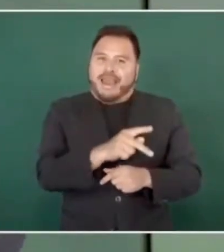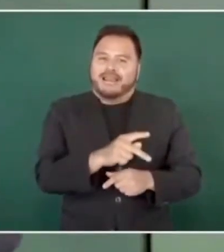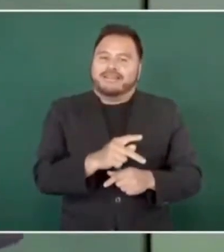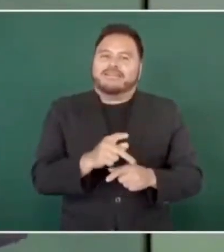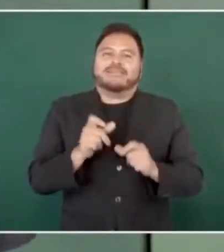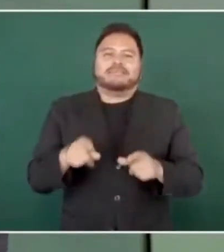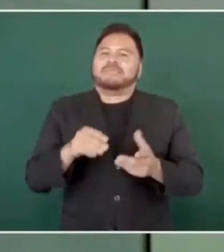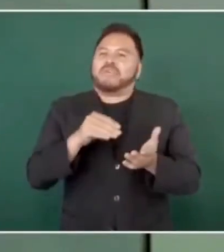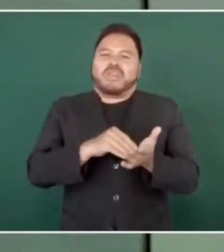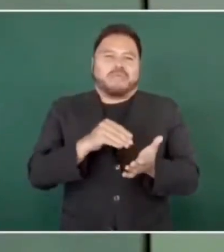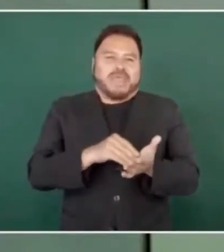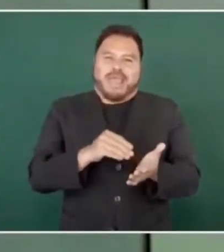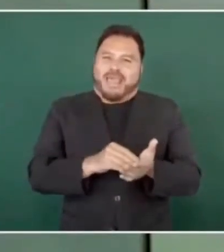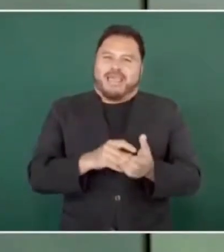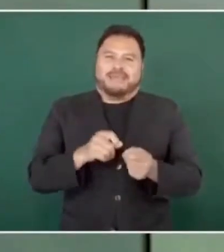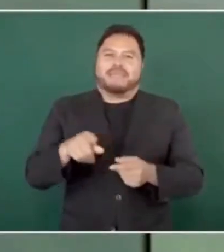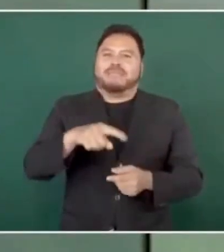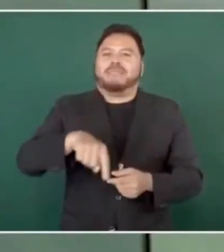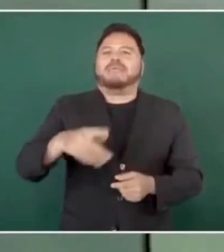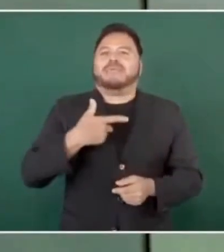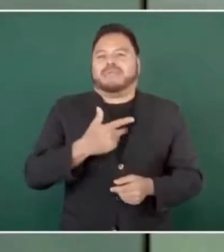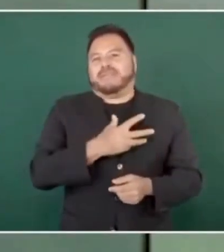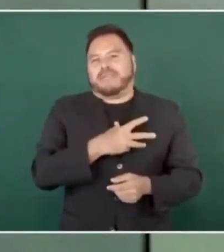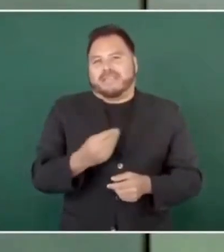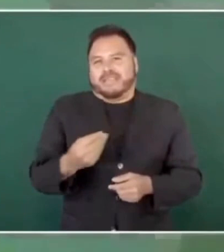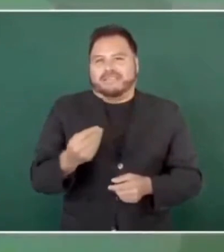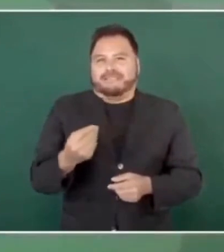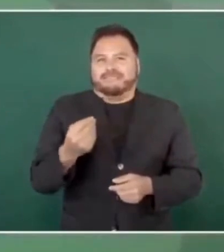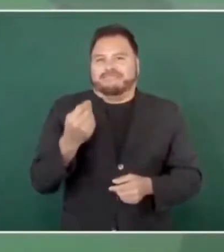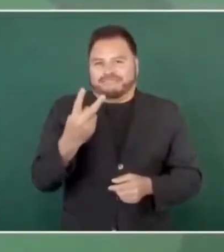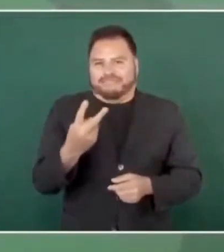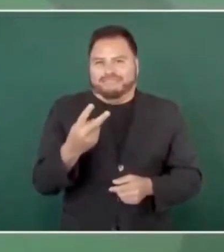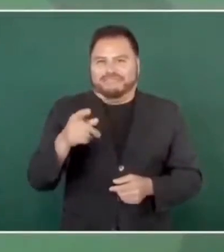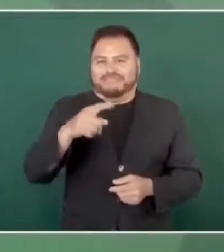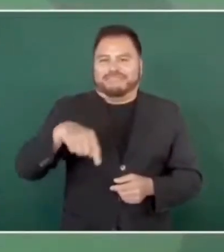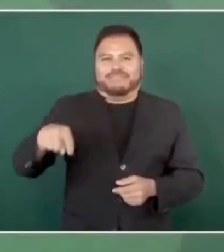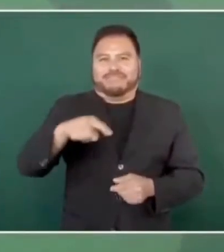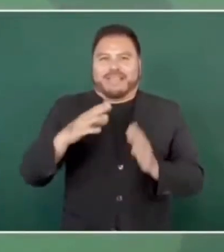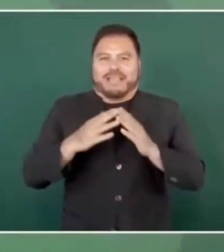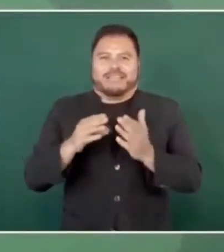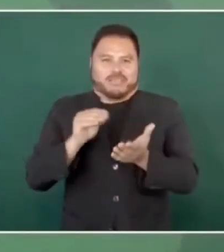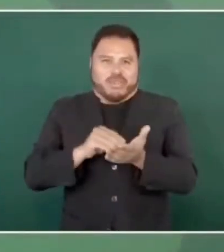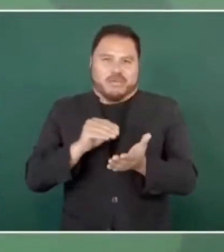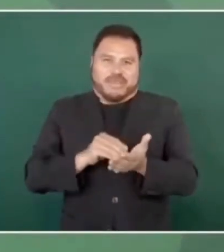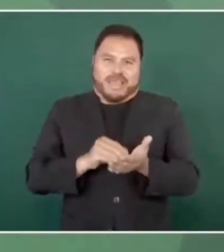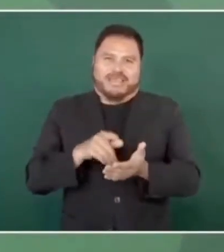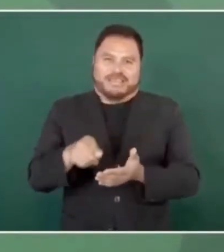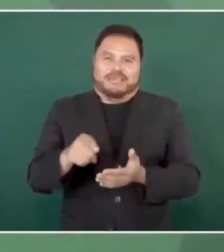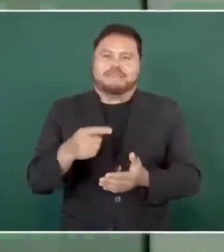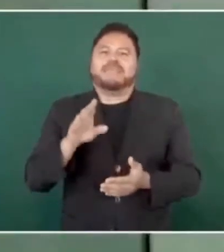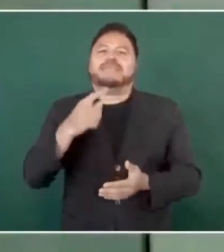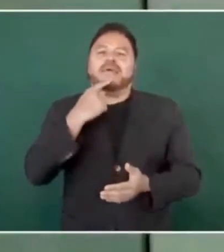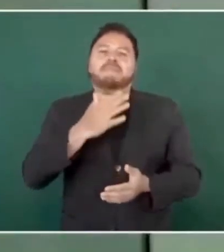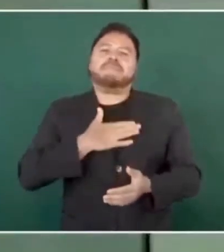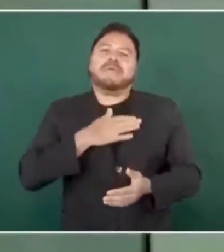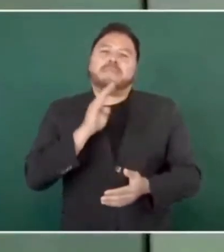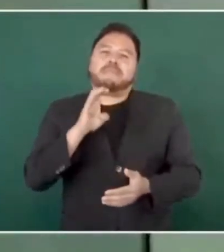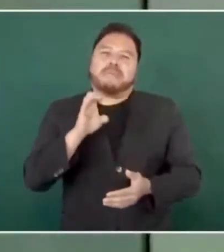todavía tiene ahí a 2 de más de 40 y les llama mis bebés.